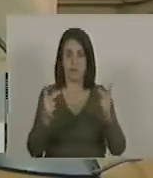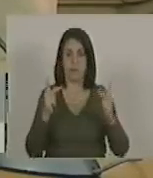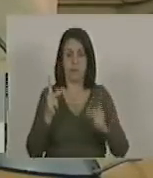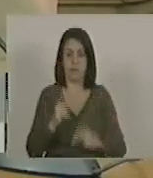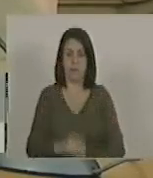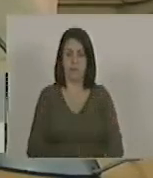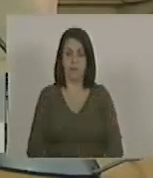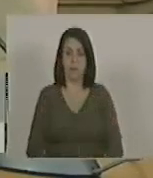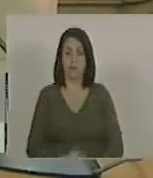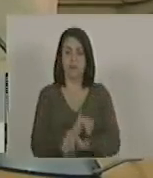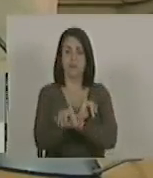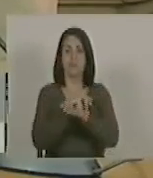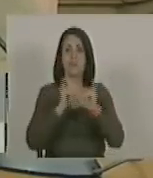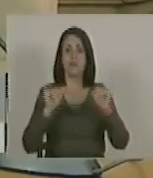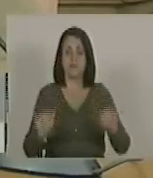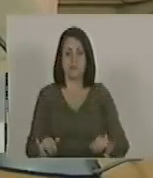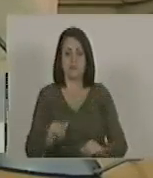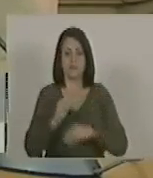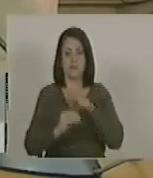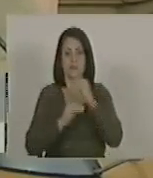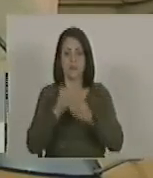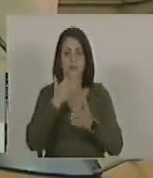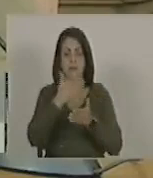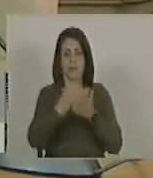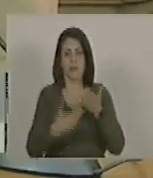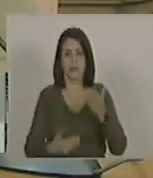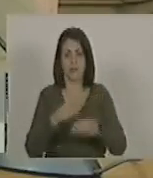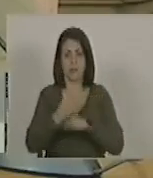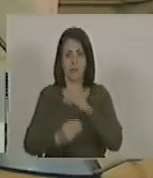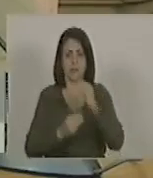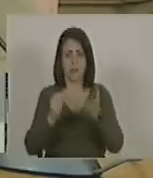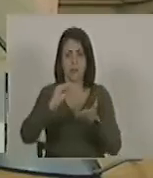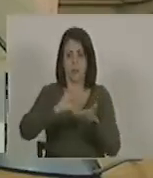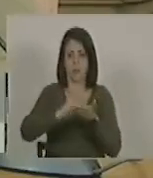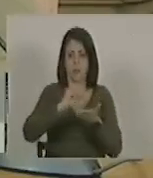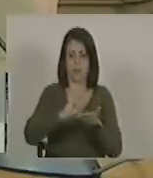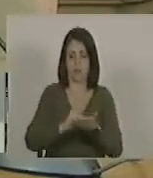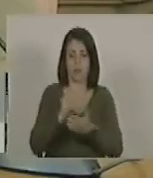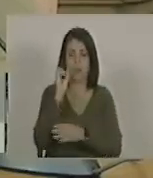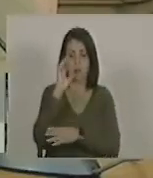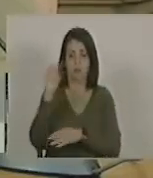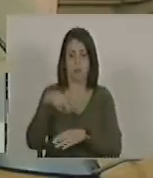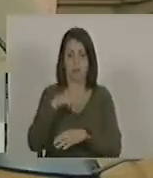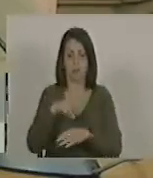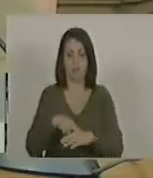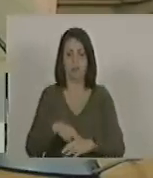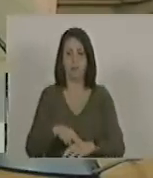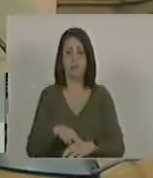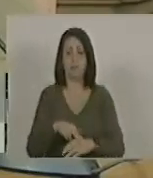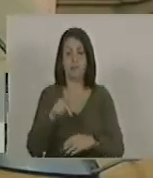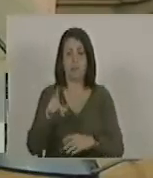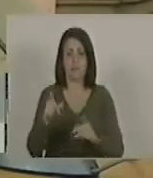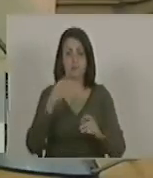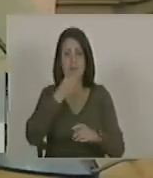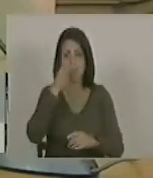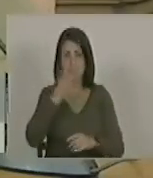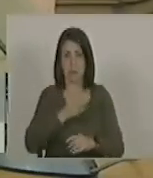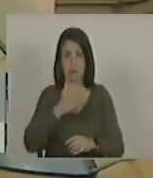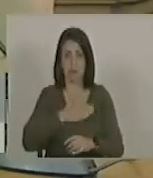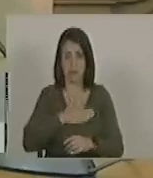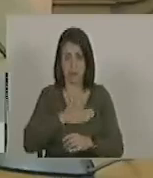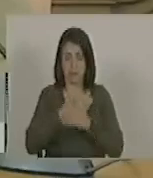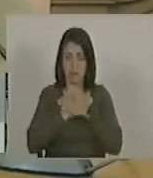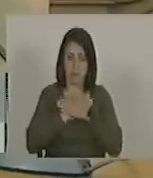pública. Finalmente, hago propicia la ocasión para reiterarle a la Asamblea Nacional la seguridad de mi